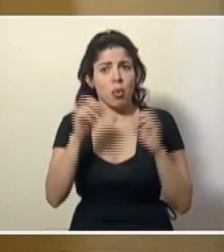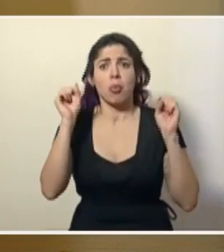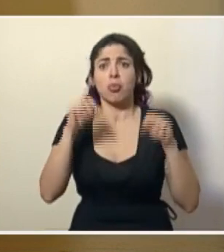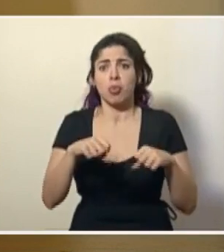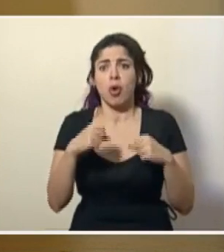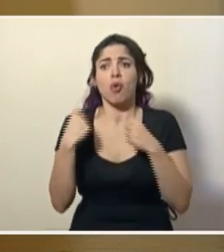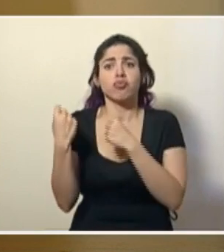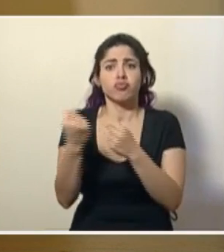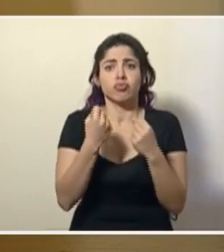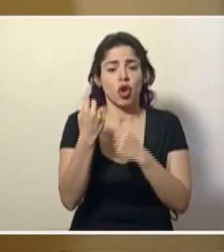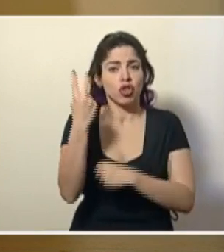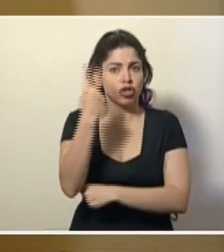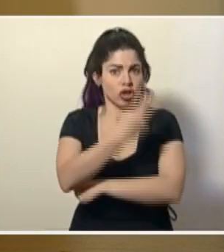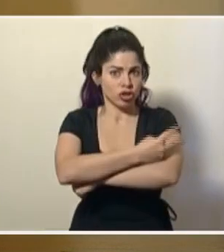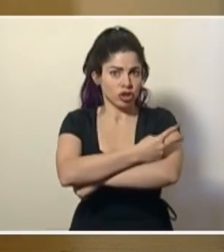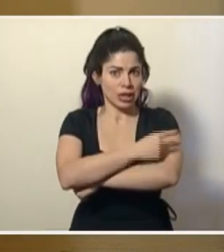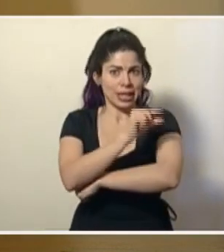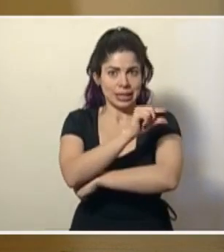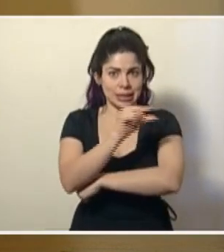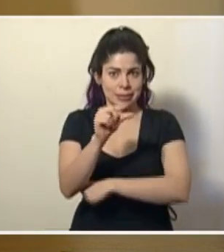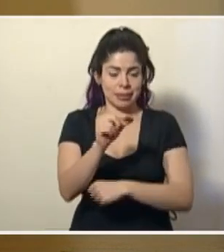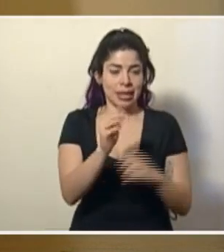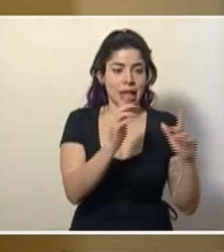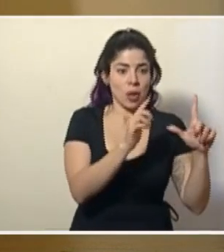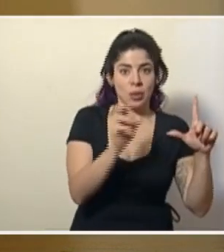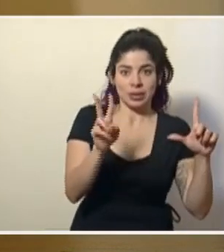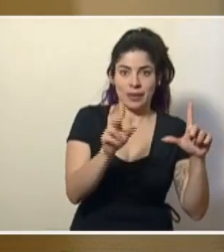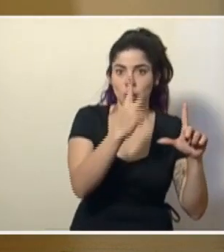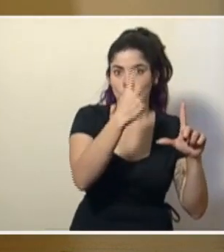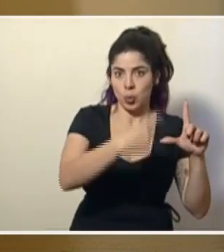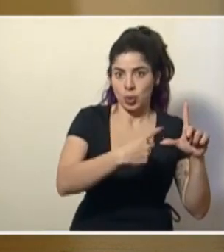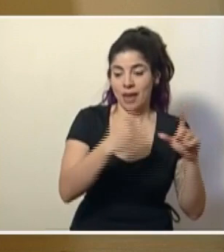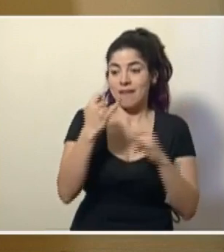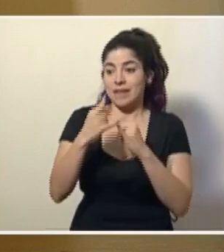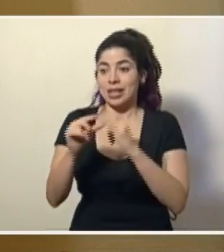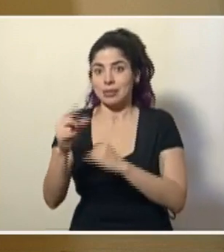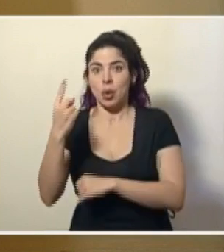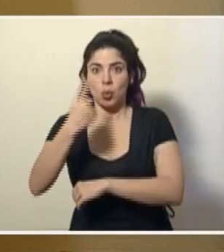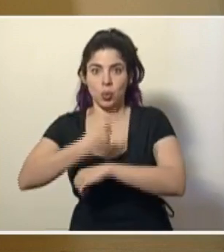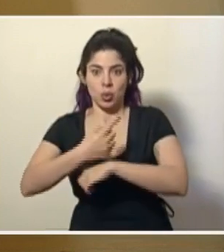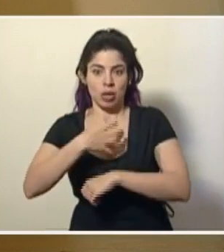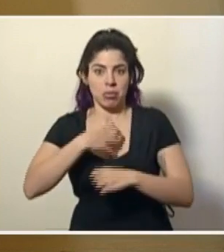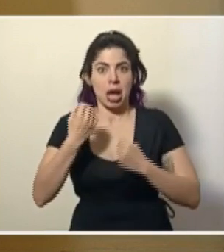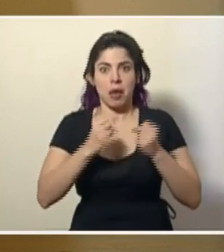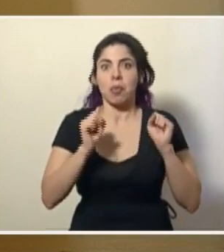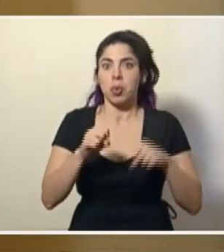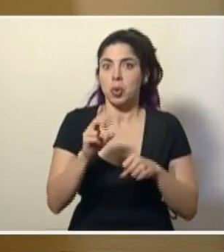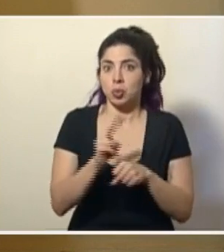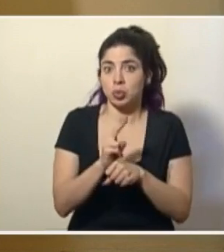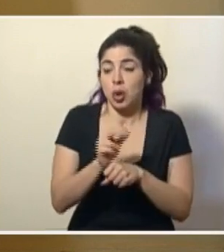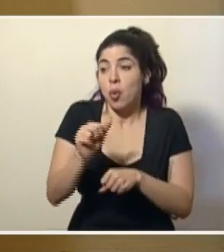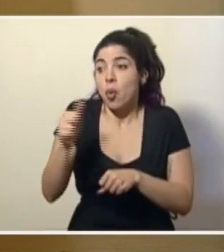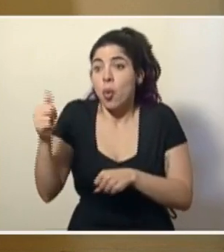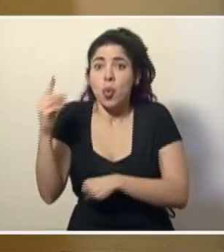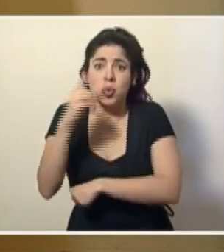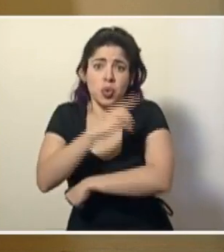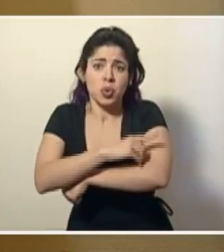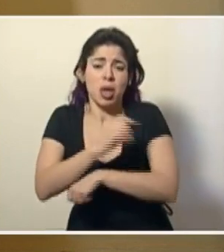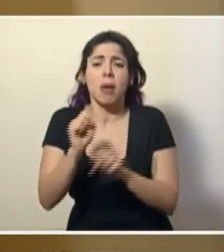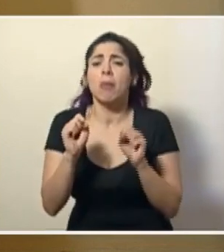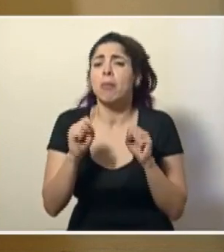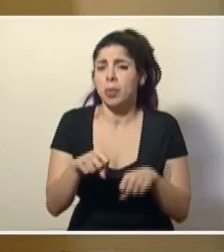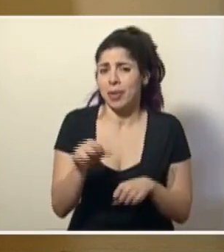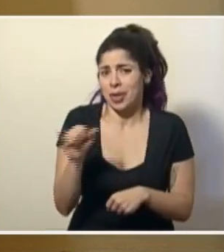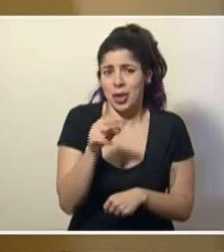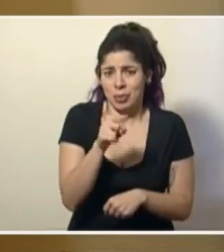circular 2 días en la semana, un día entre semana, un día en fin de semana con nuestro vehículo. El resto del tiempo pues podremos